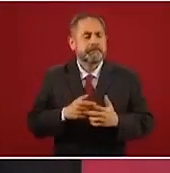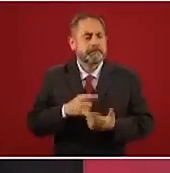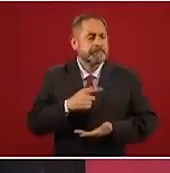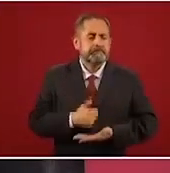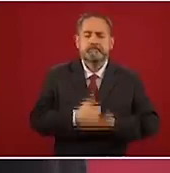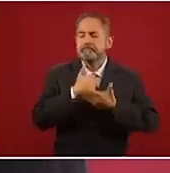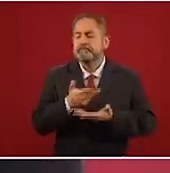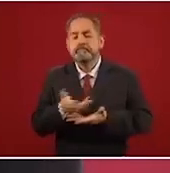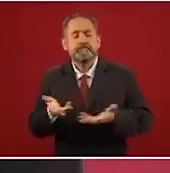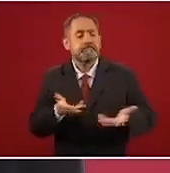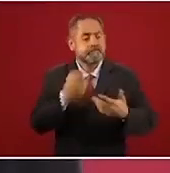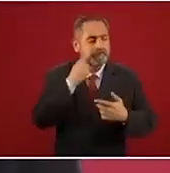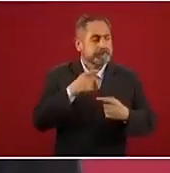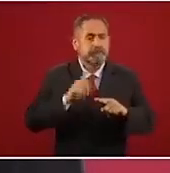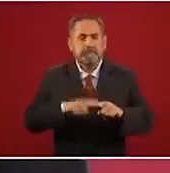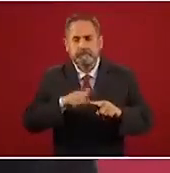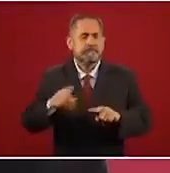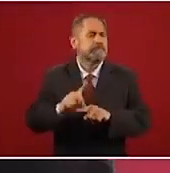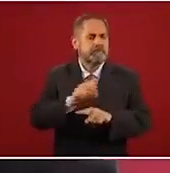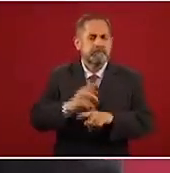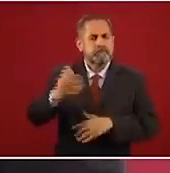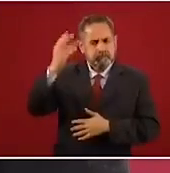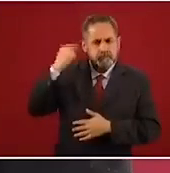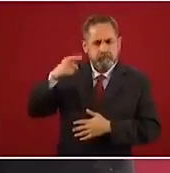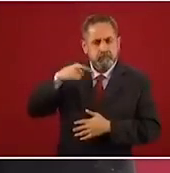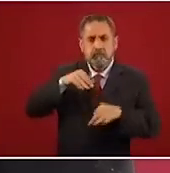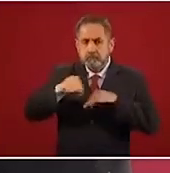ayudar a quienes ya desde hace mucho tiempo